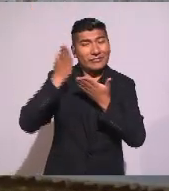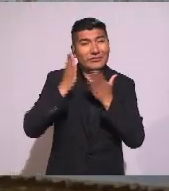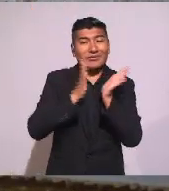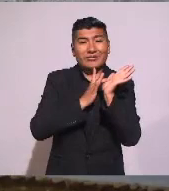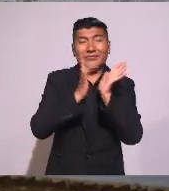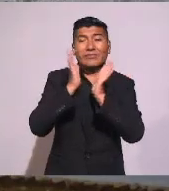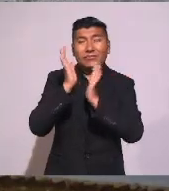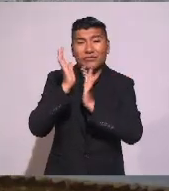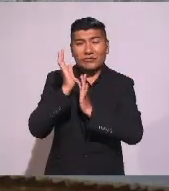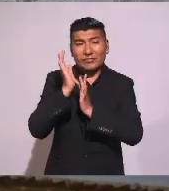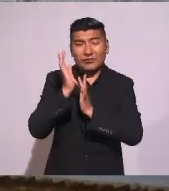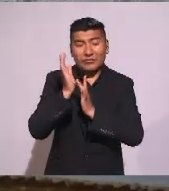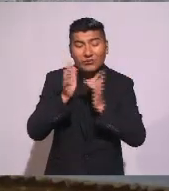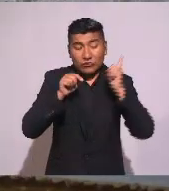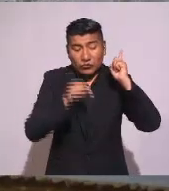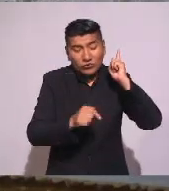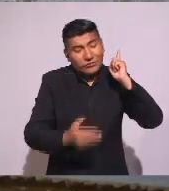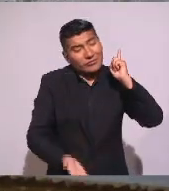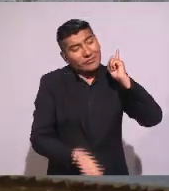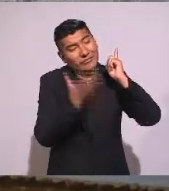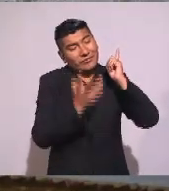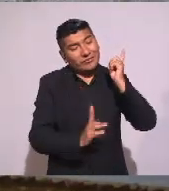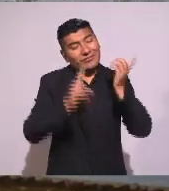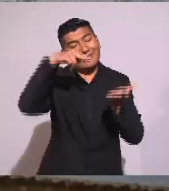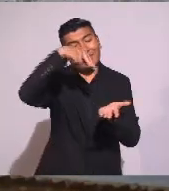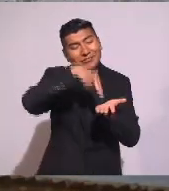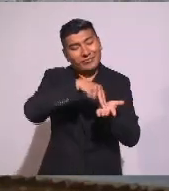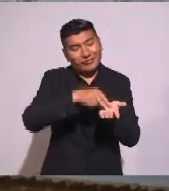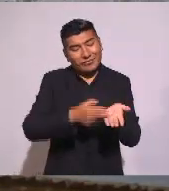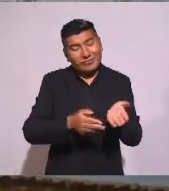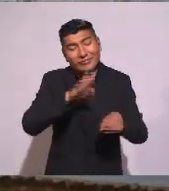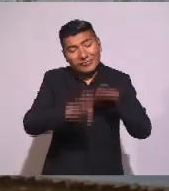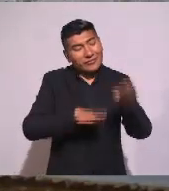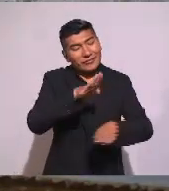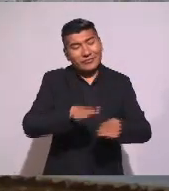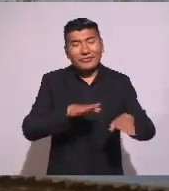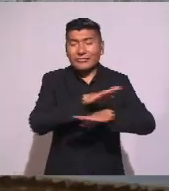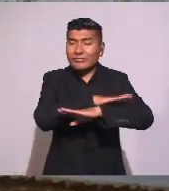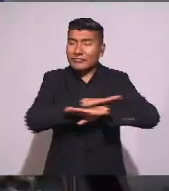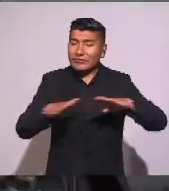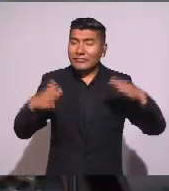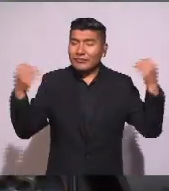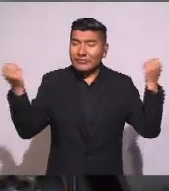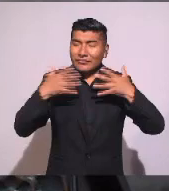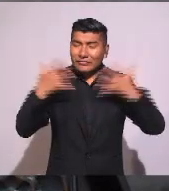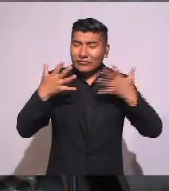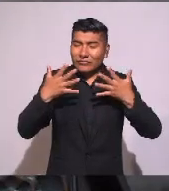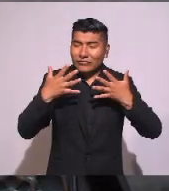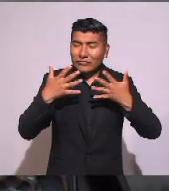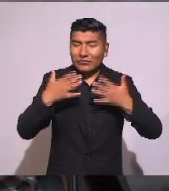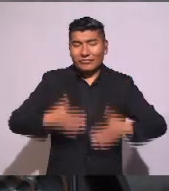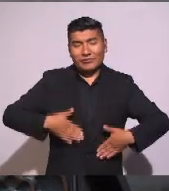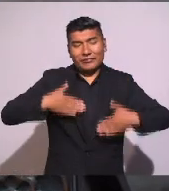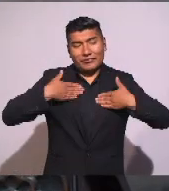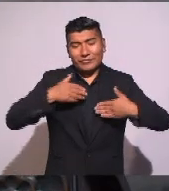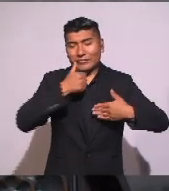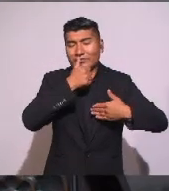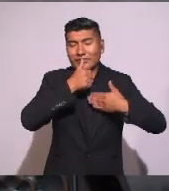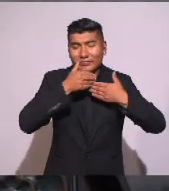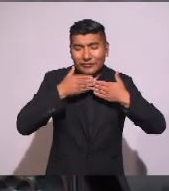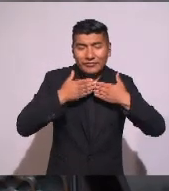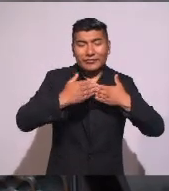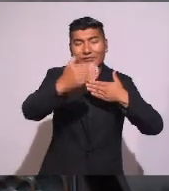jesús levántate camina no tengas miedo a enfrentar la vida